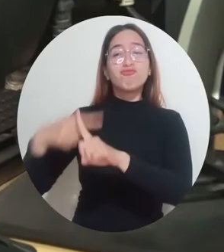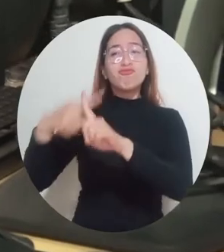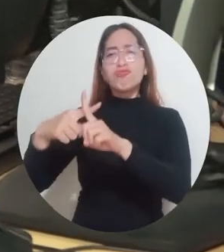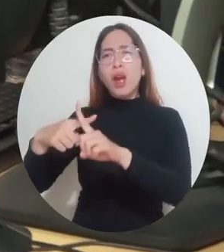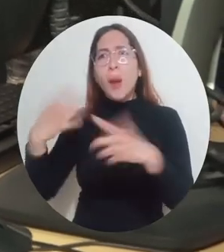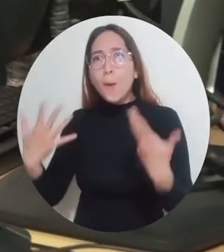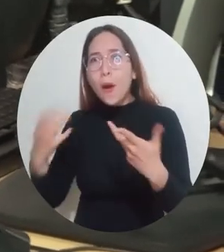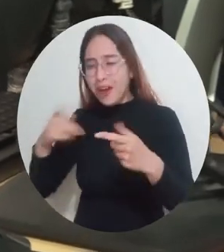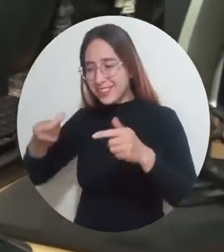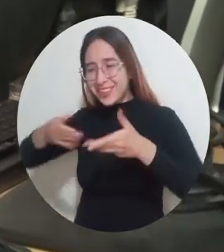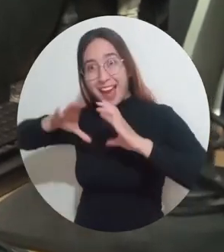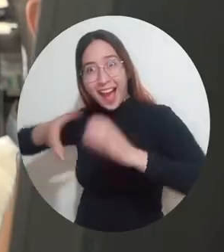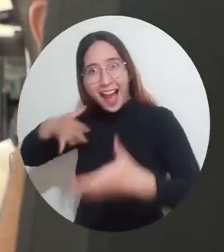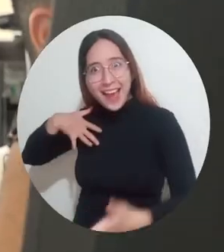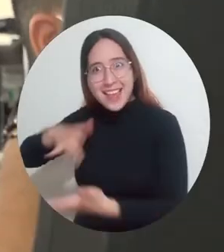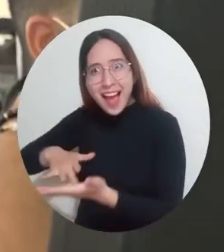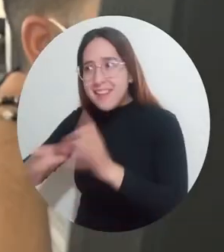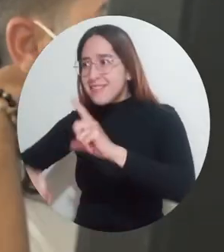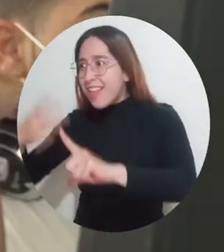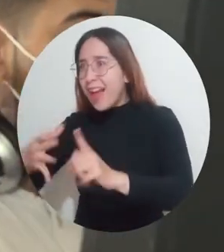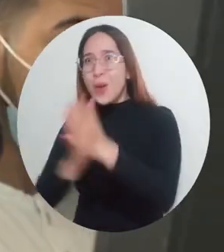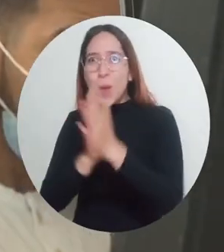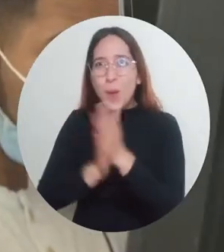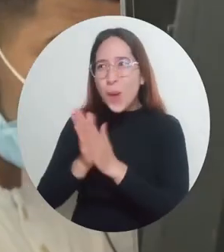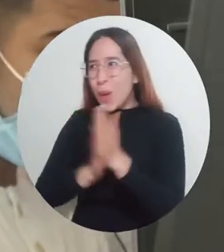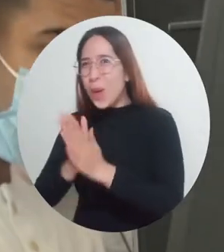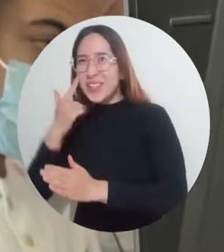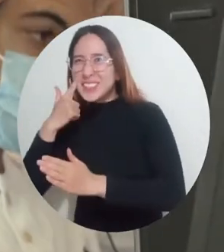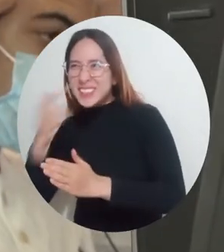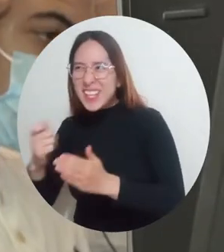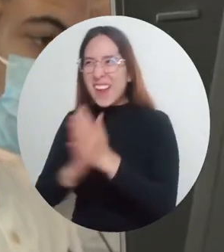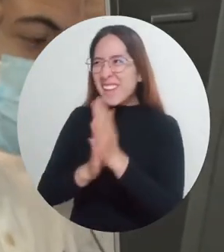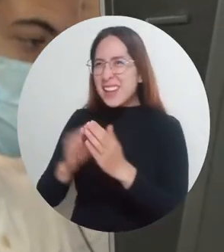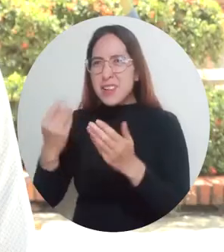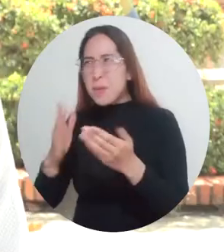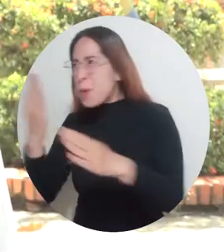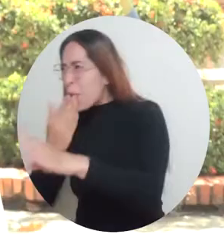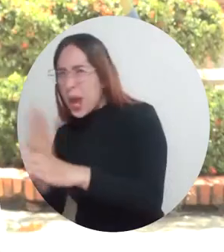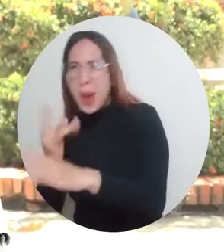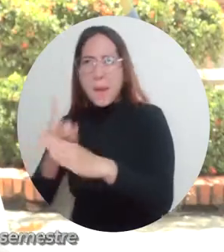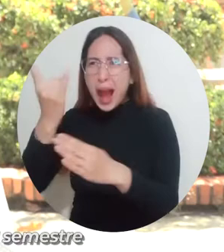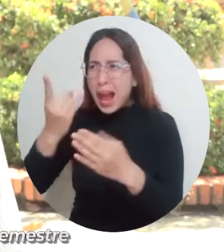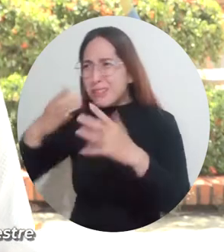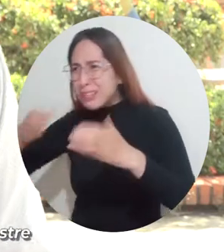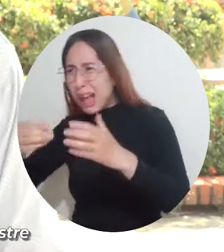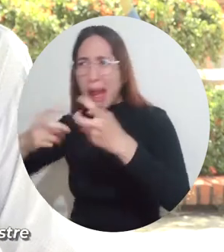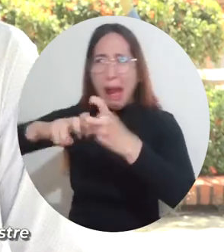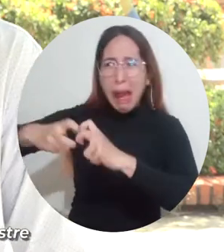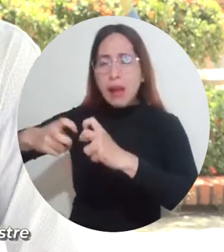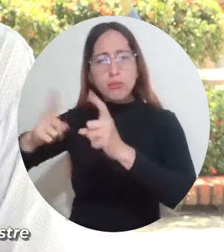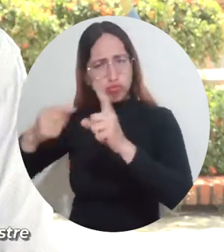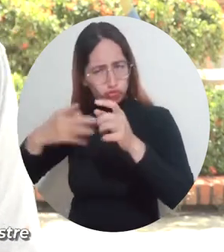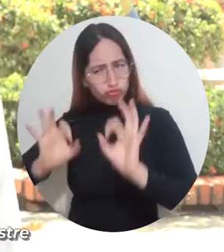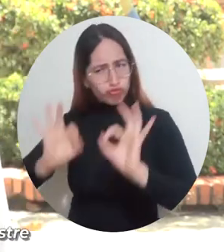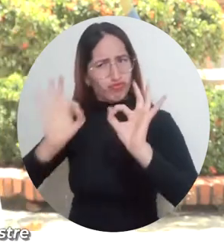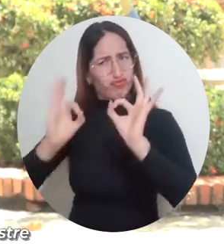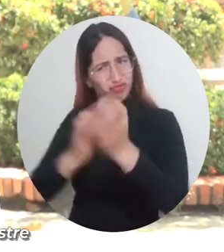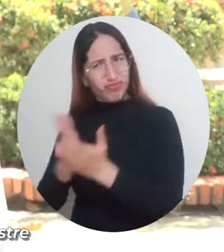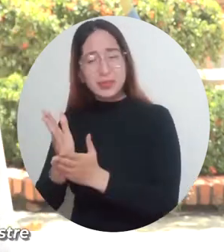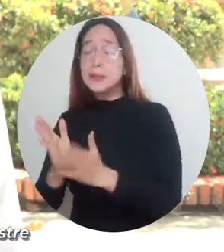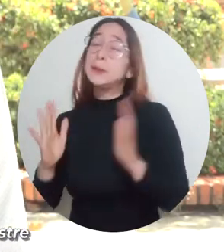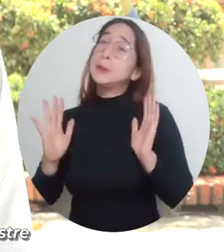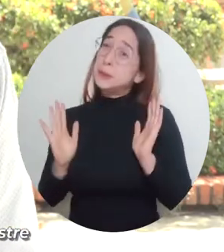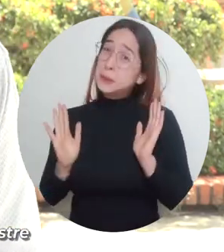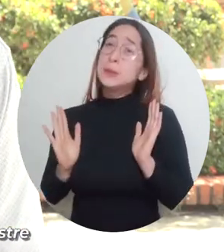a tener buena conectividad y vamos a tener nuestras clases sin ningún inconveniente. Entonces pues una ventaja y pues por